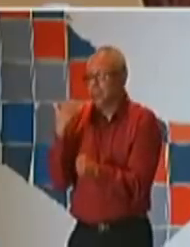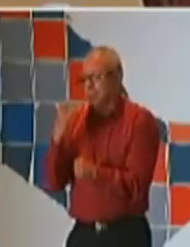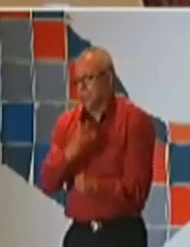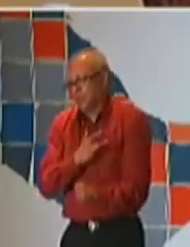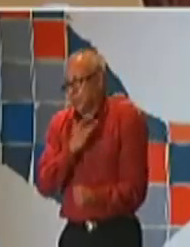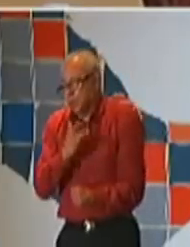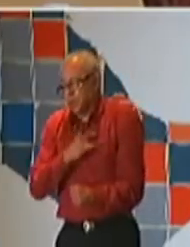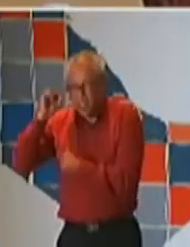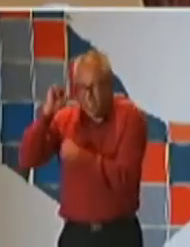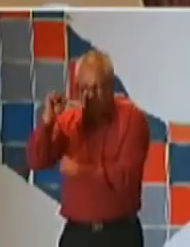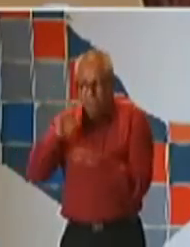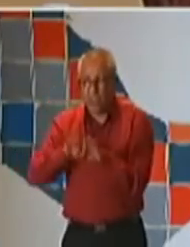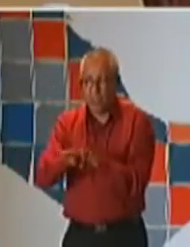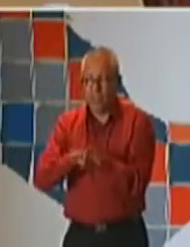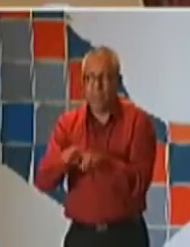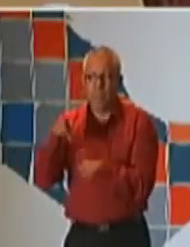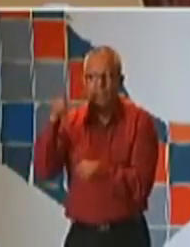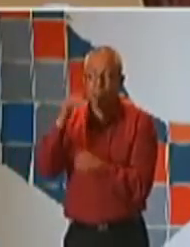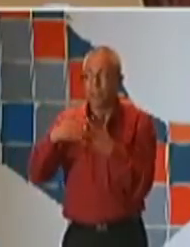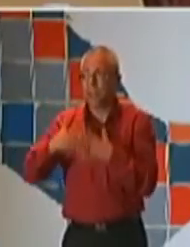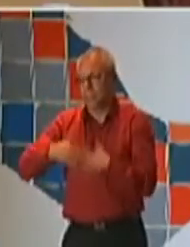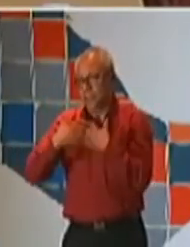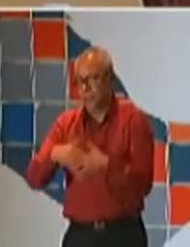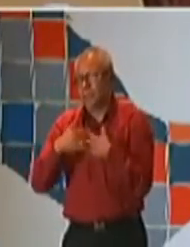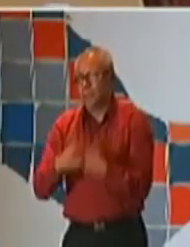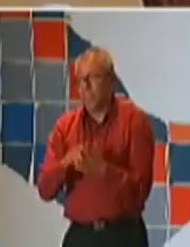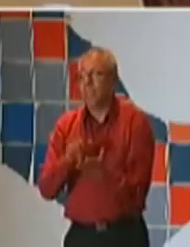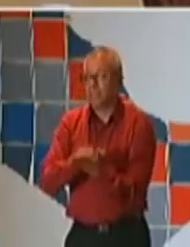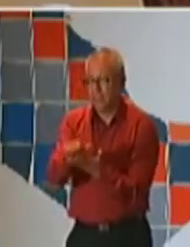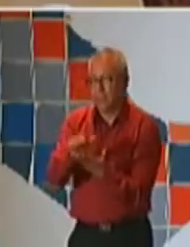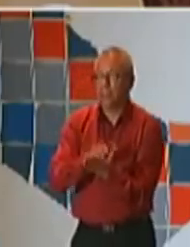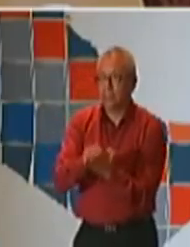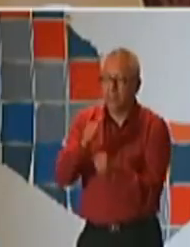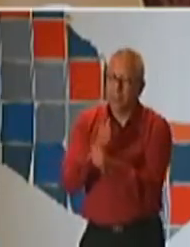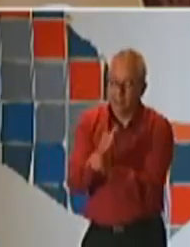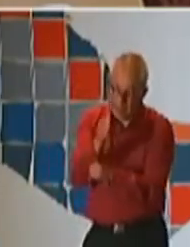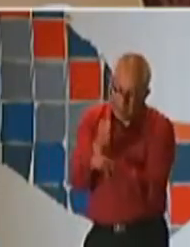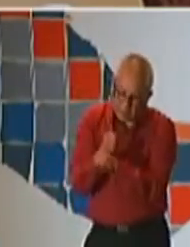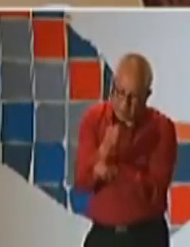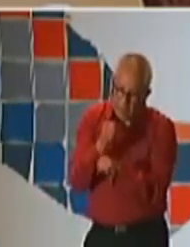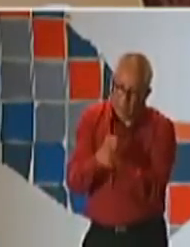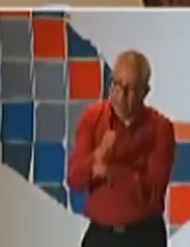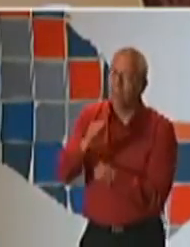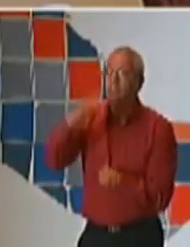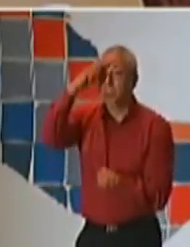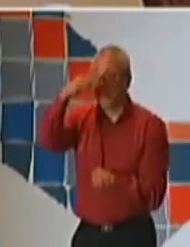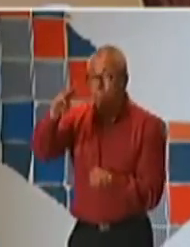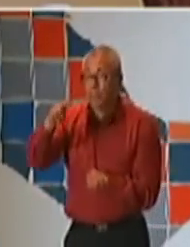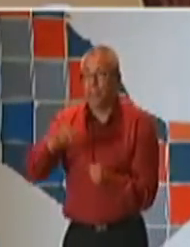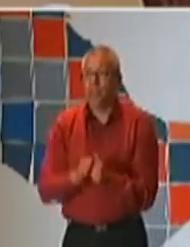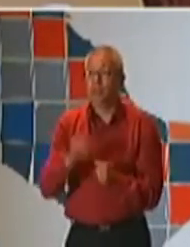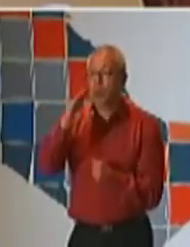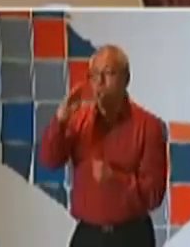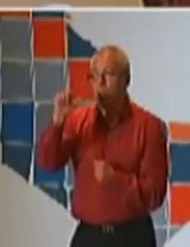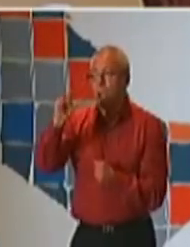lucha las plantas maquiladoras de México Centroamérica y el Caribe que por algo se llaman sweat